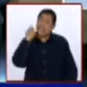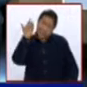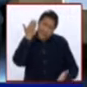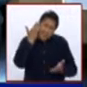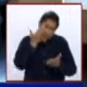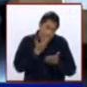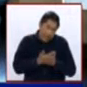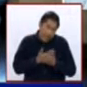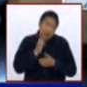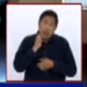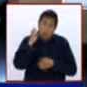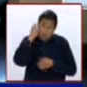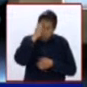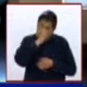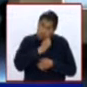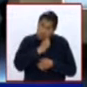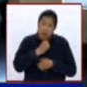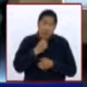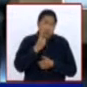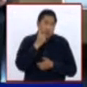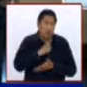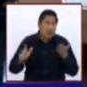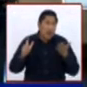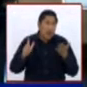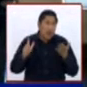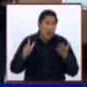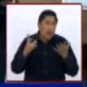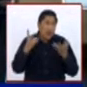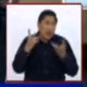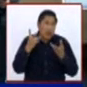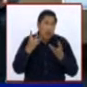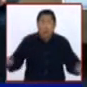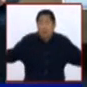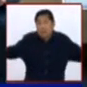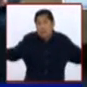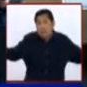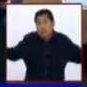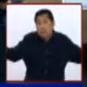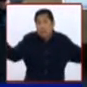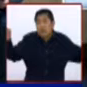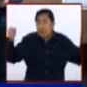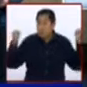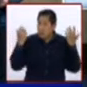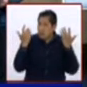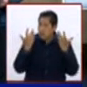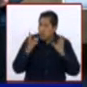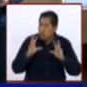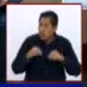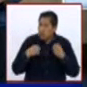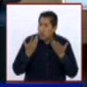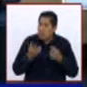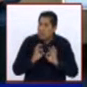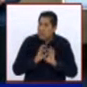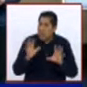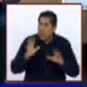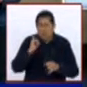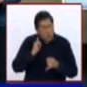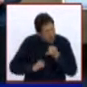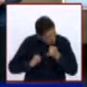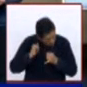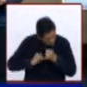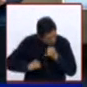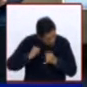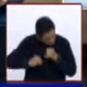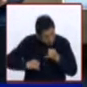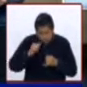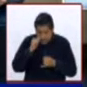se encontraba en nuestro país, pero hace una semana misteriosamente ha desaparecido. Nadie sabe absolutamente de ella.